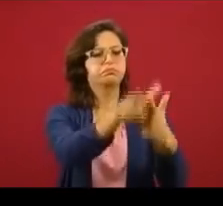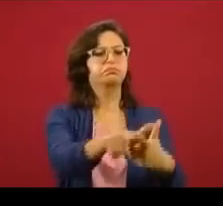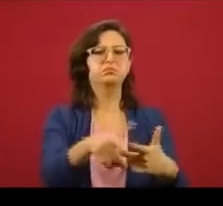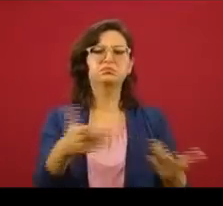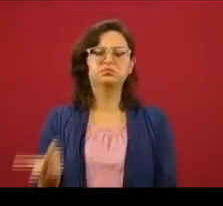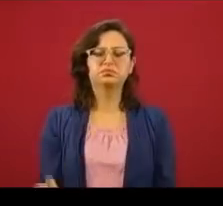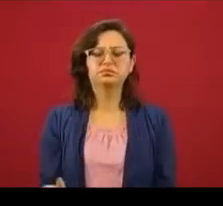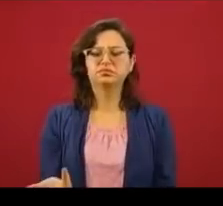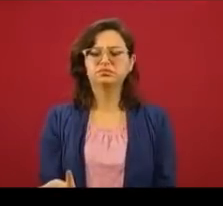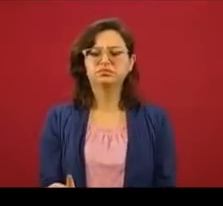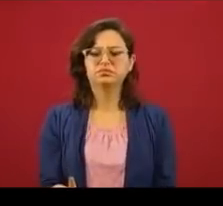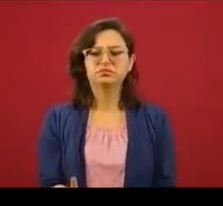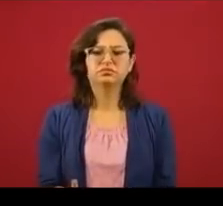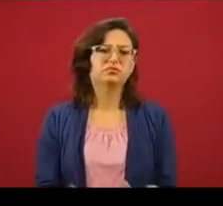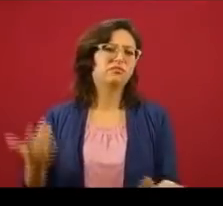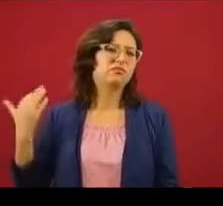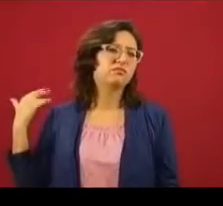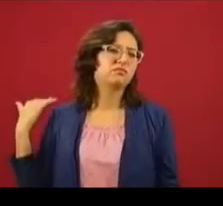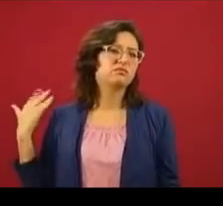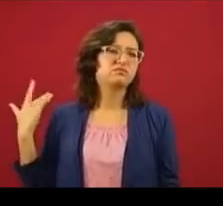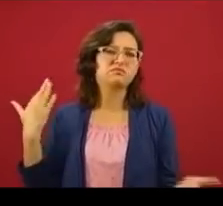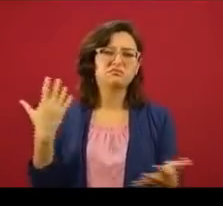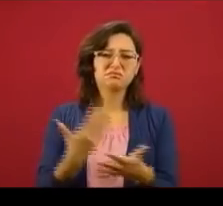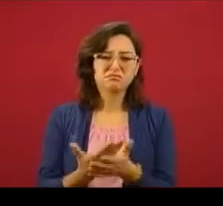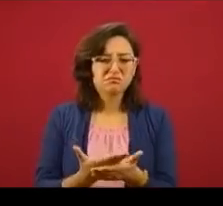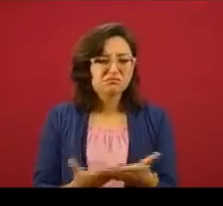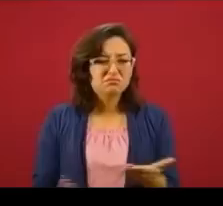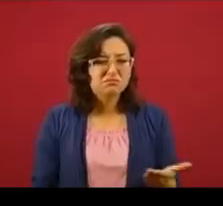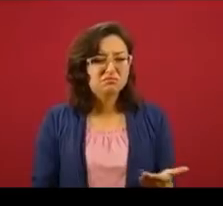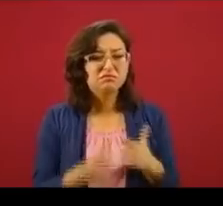México desde hace mucho tiempo.